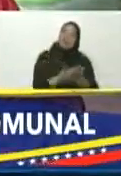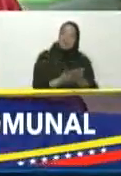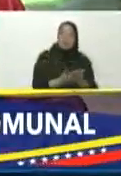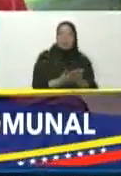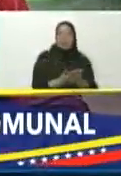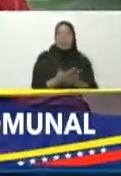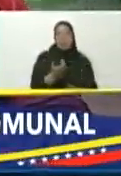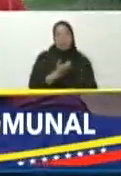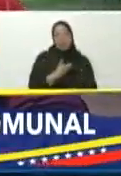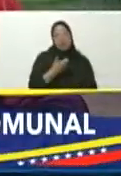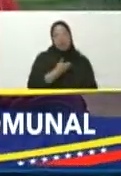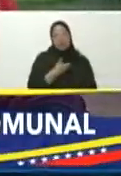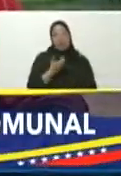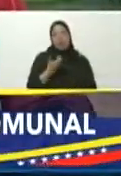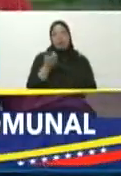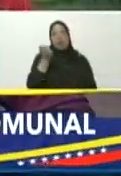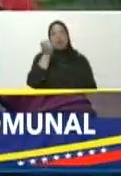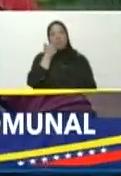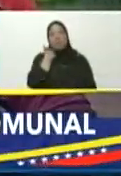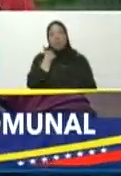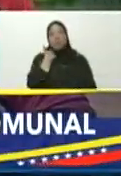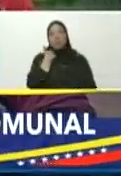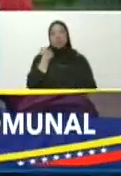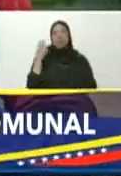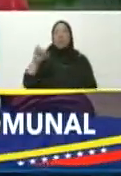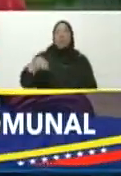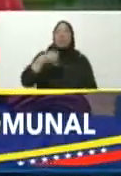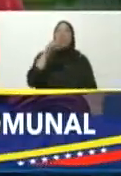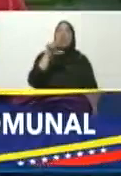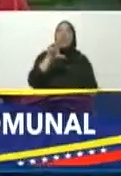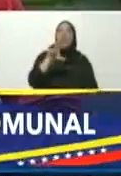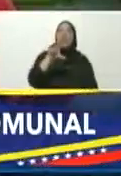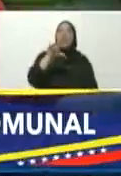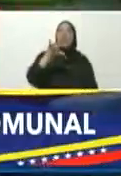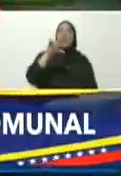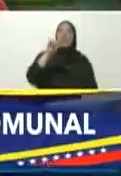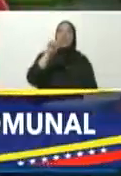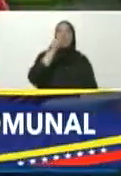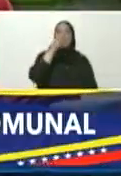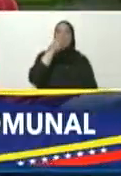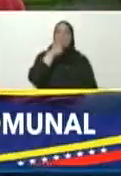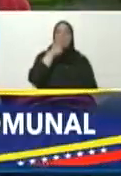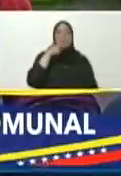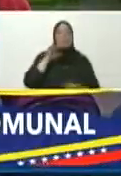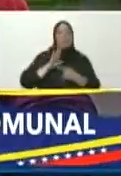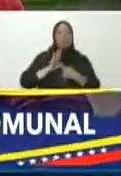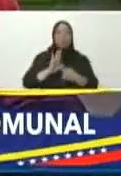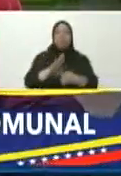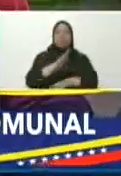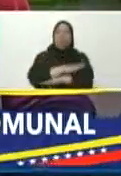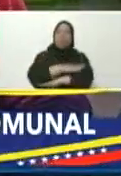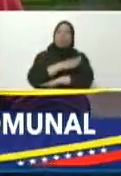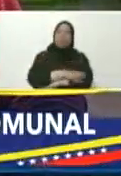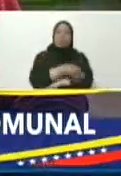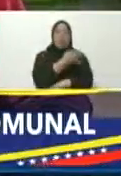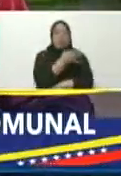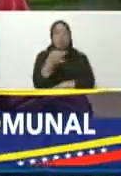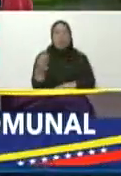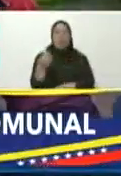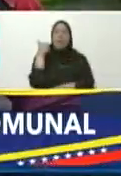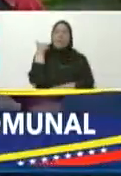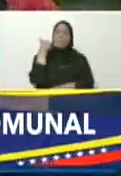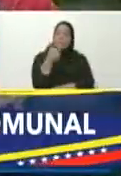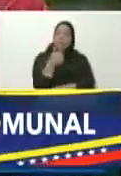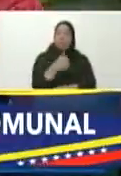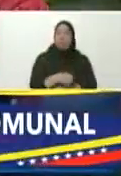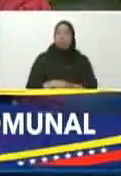al alcalde de Valencia también, el alcalde Julio Fuenmayor, porque ha sido un vergatario, presidente, de verdad. Me